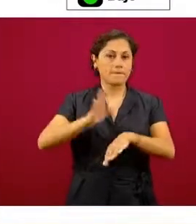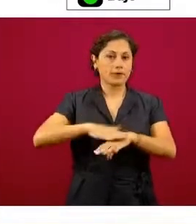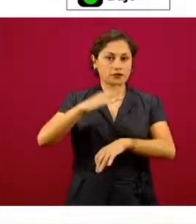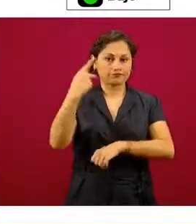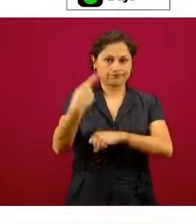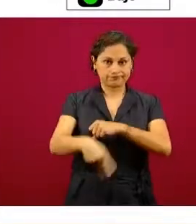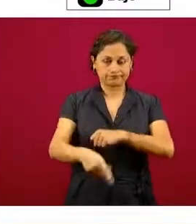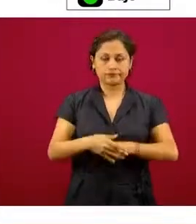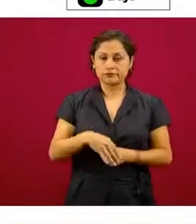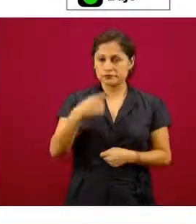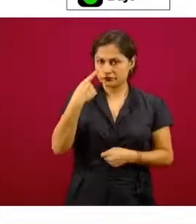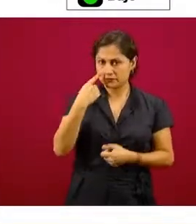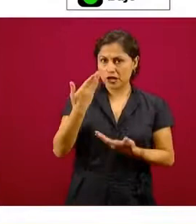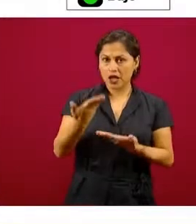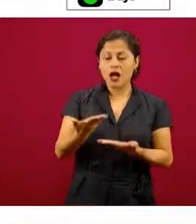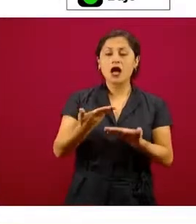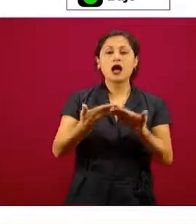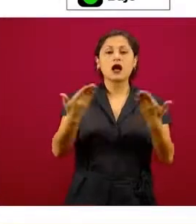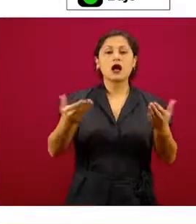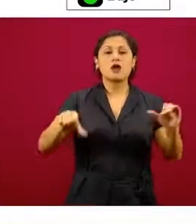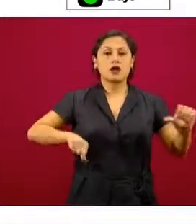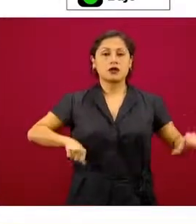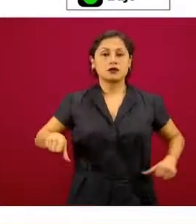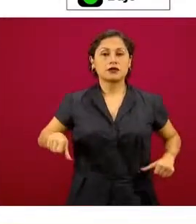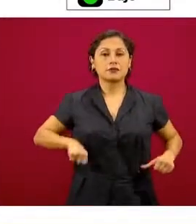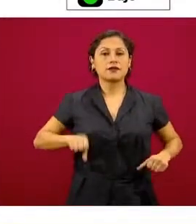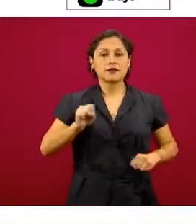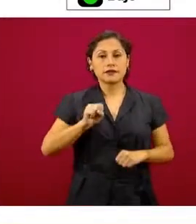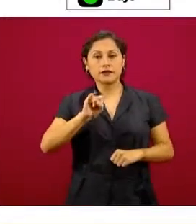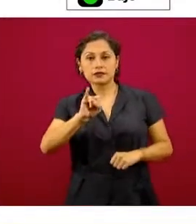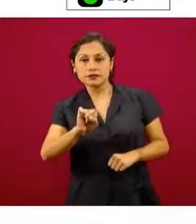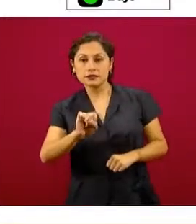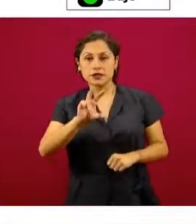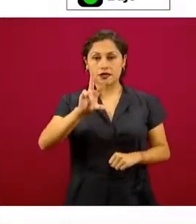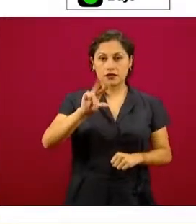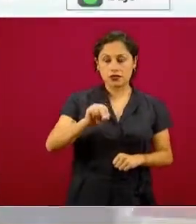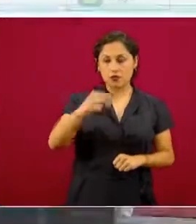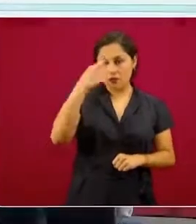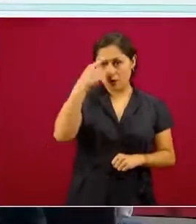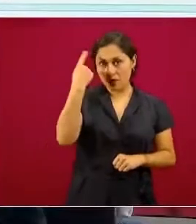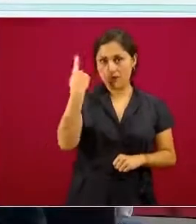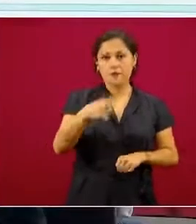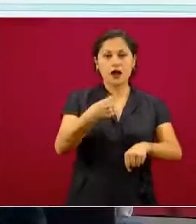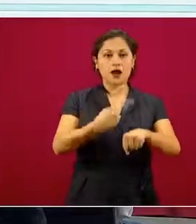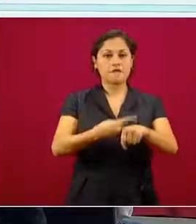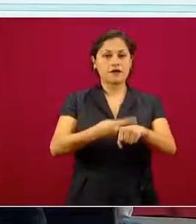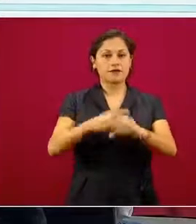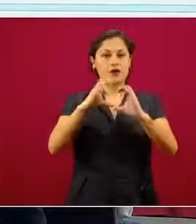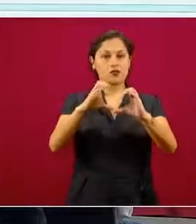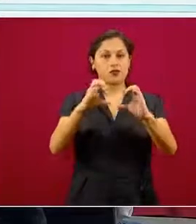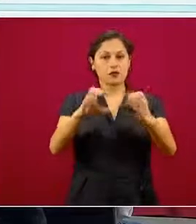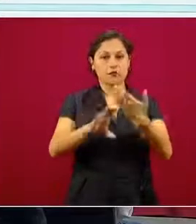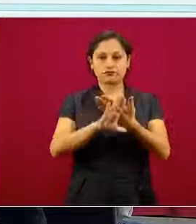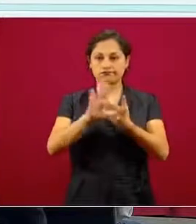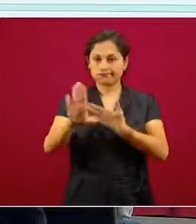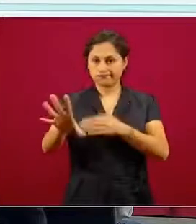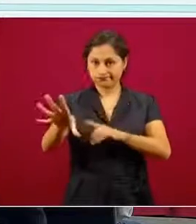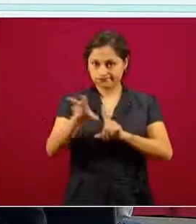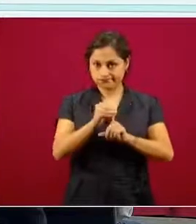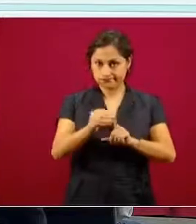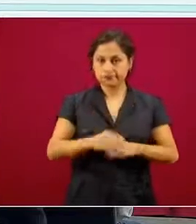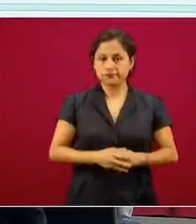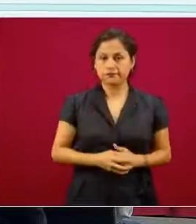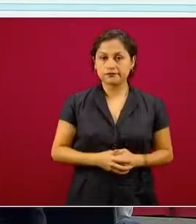qué actividades podemos o no hacer para tratar de mitigar y en su caso controlar este riesgo, que